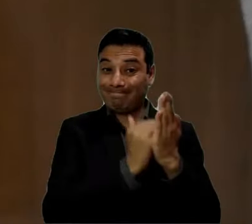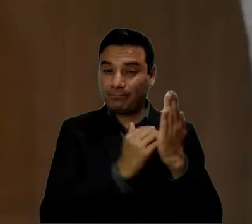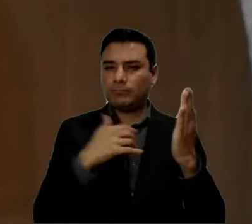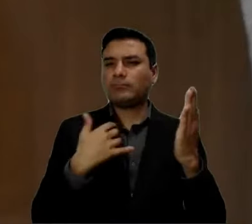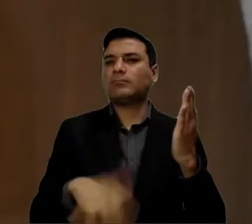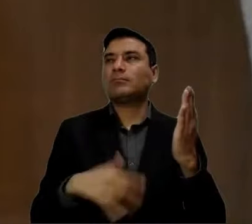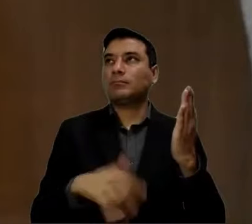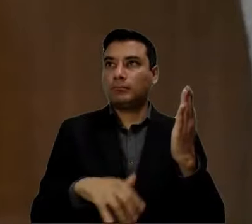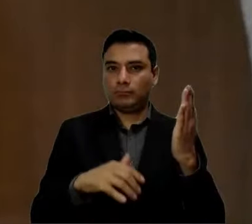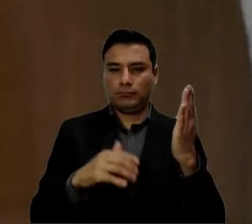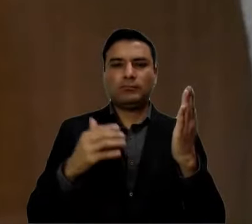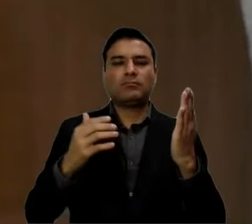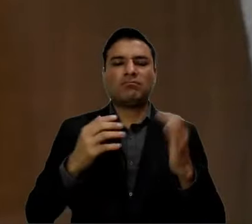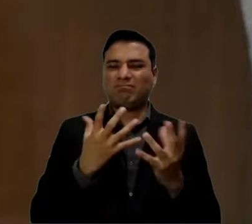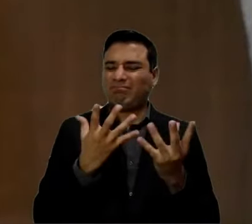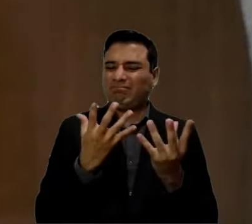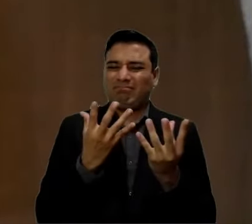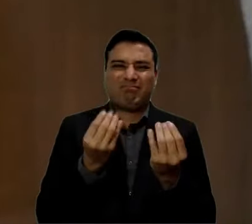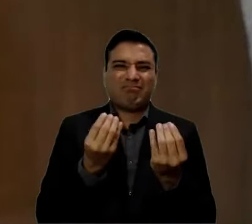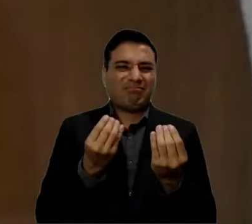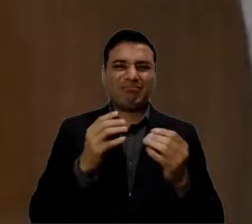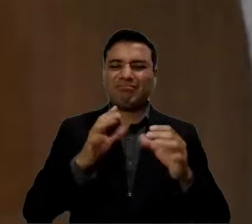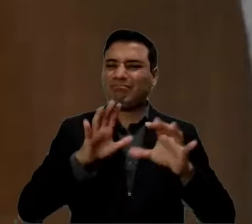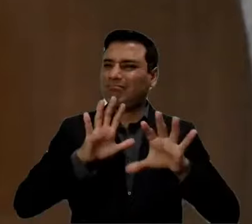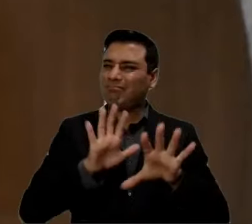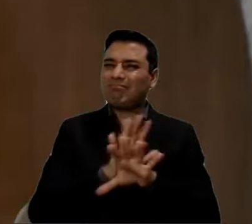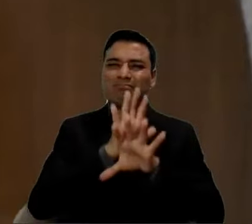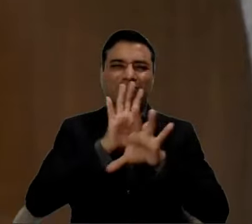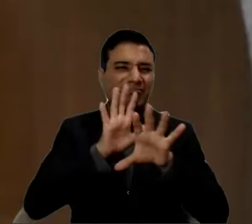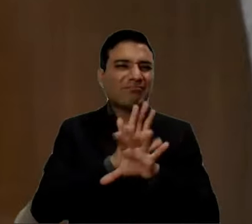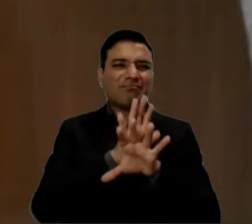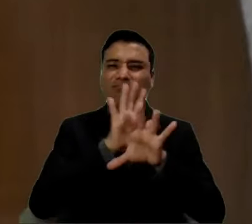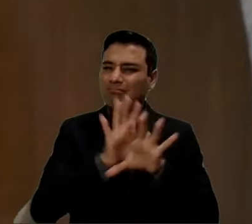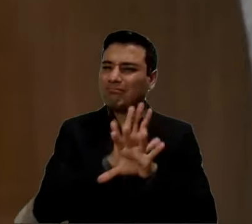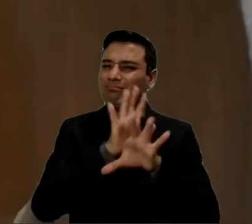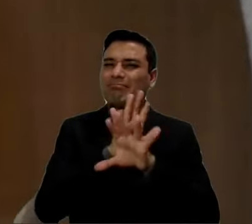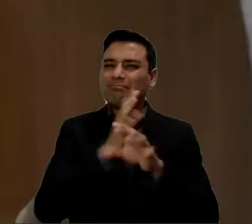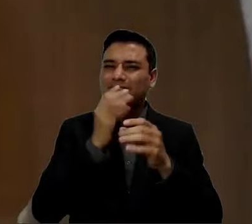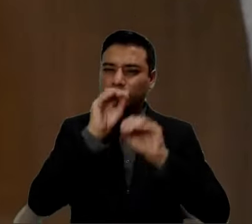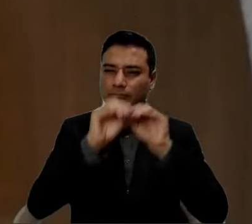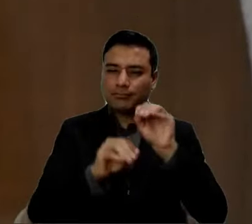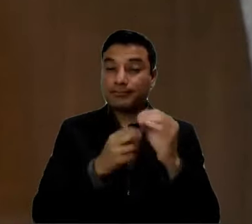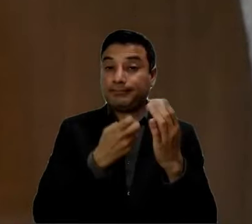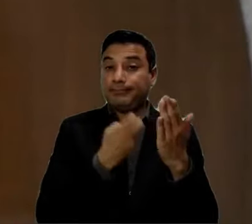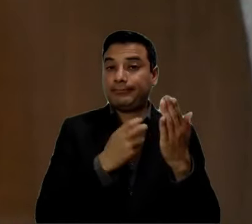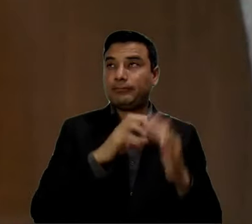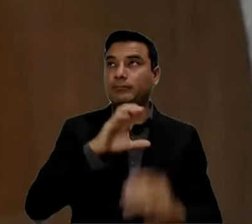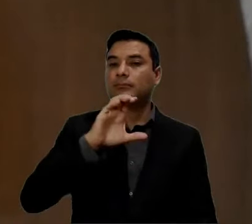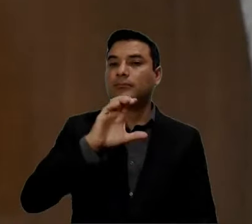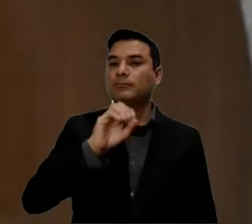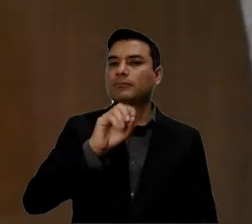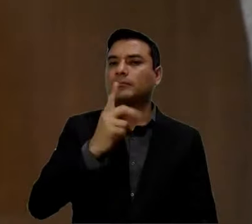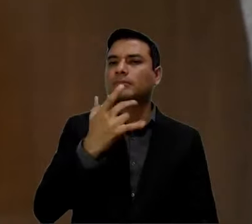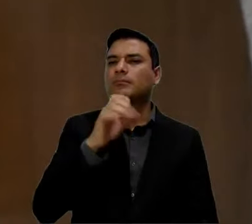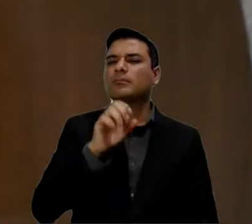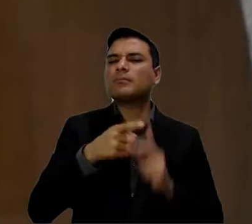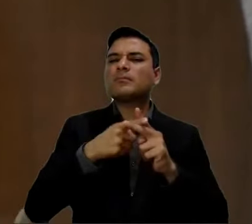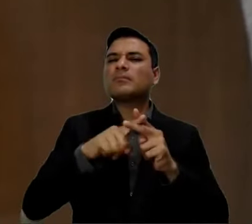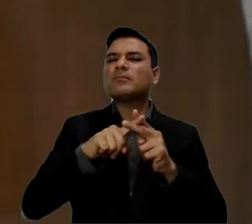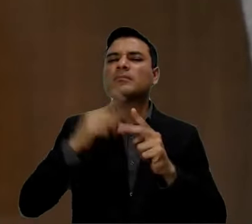reformas se intentan a lo largo de esta legislatura. Este código nació en el seno de